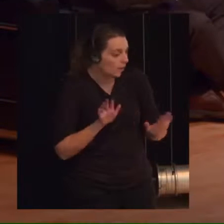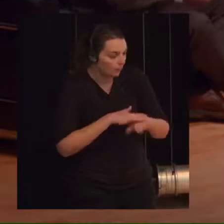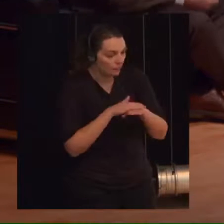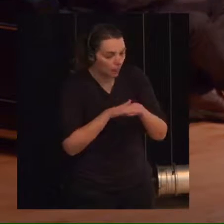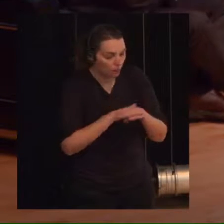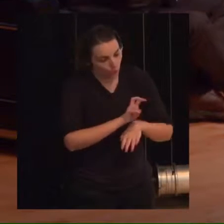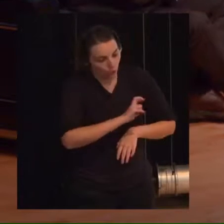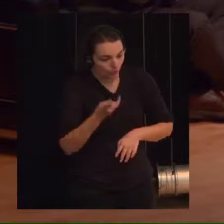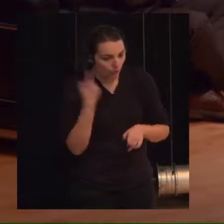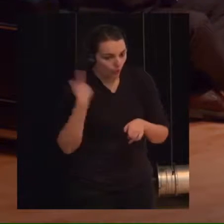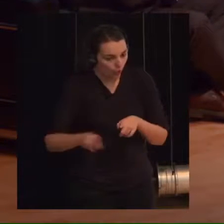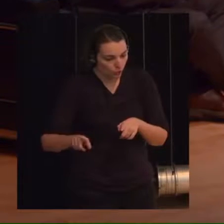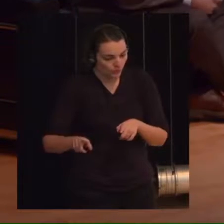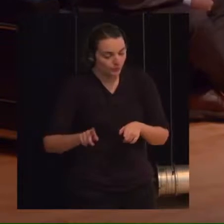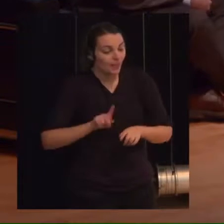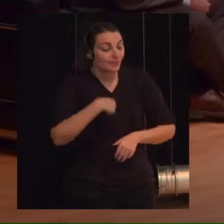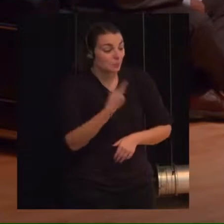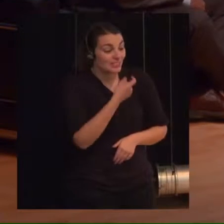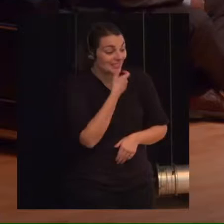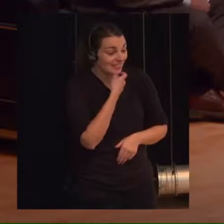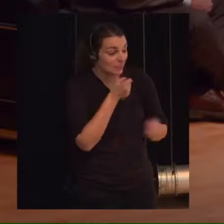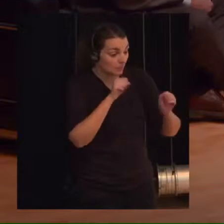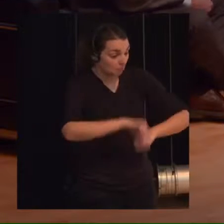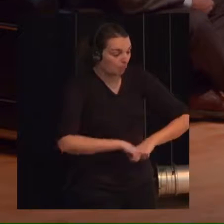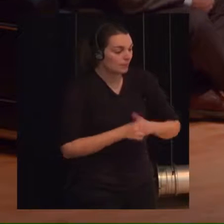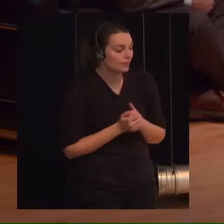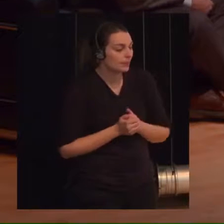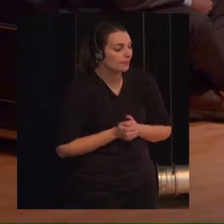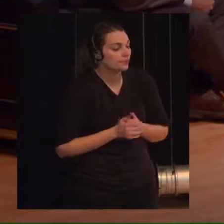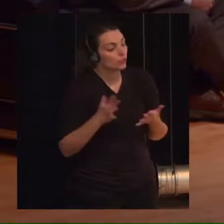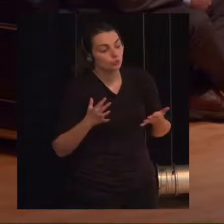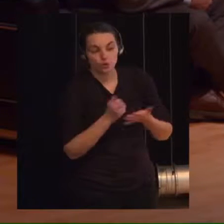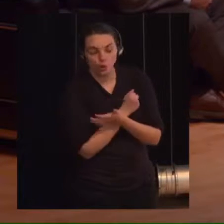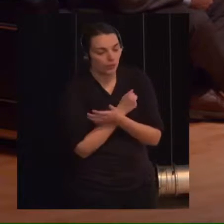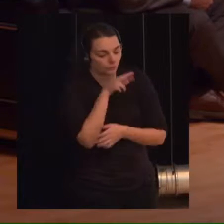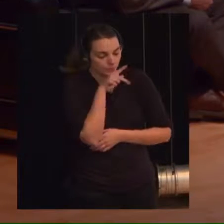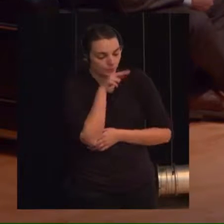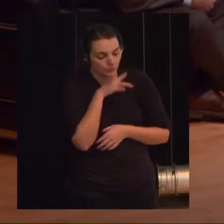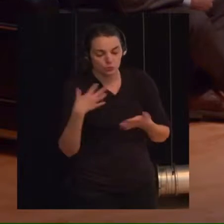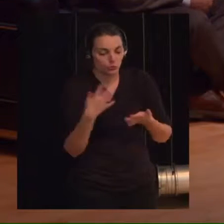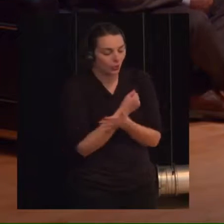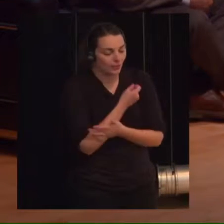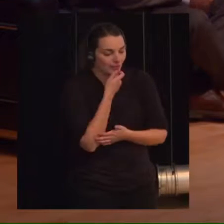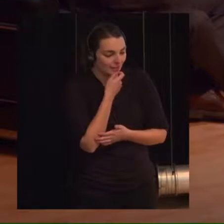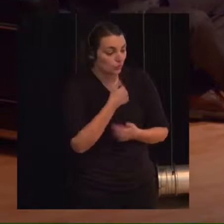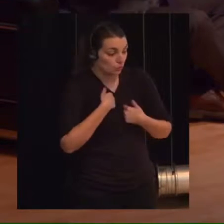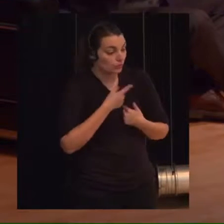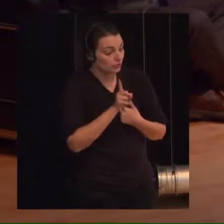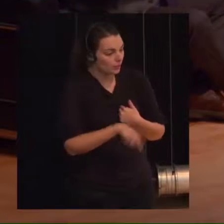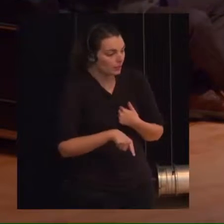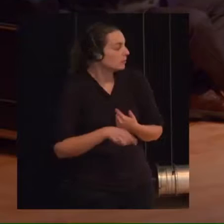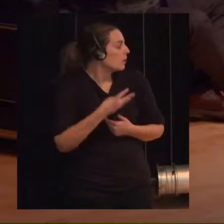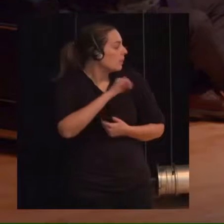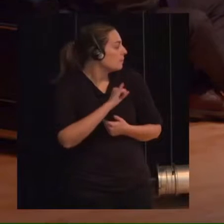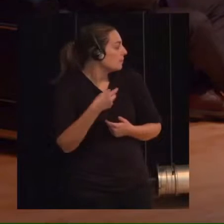digo otra cosa. A partir de aquí pasamos al inglés, ¿de acuerdo? Toda la conversación la vamos a tener en inglés, también Miguel y yo, para que no tengan que